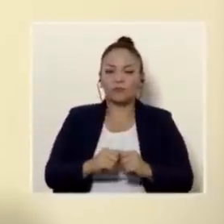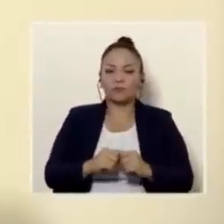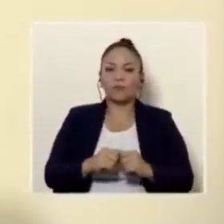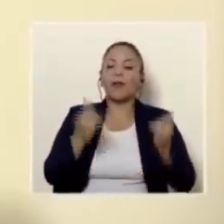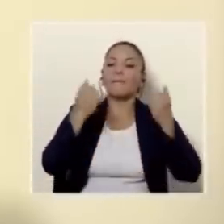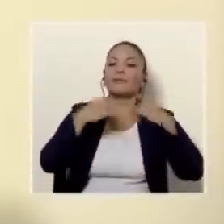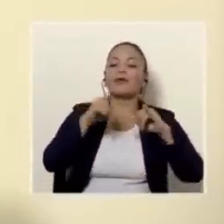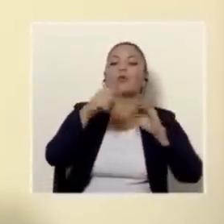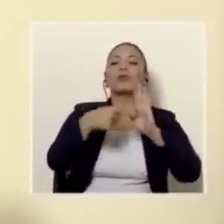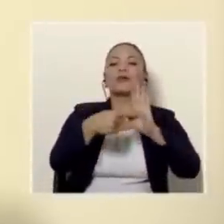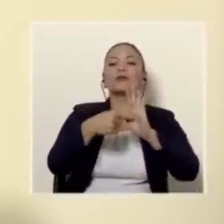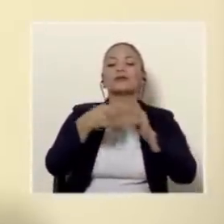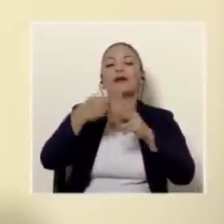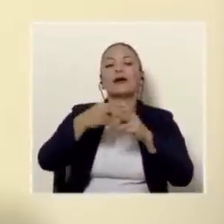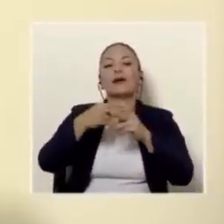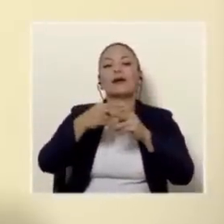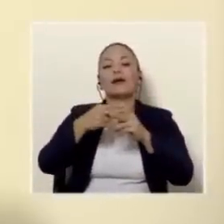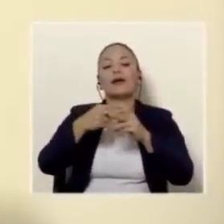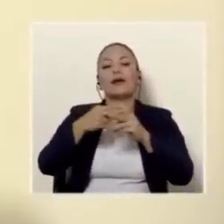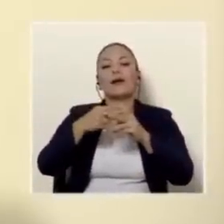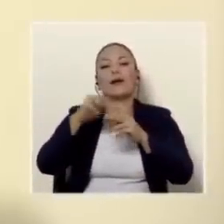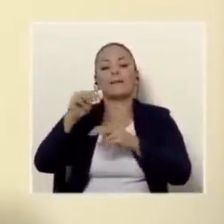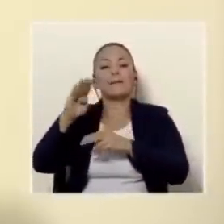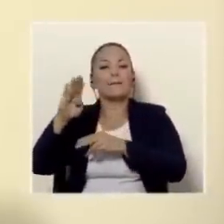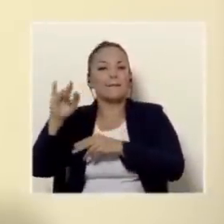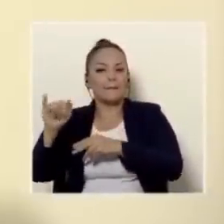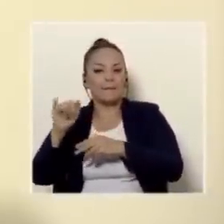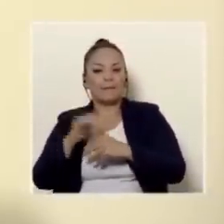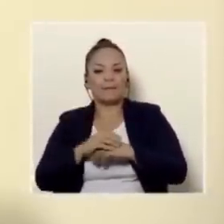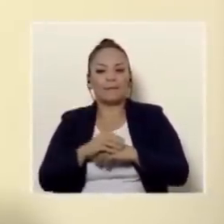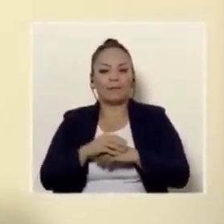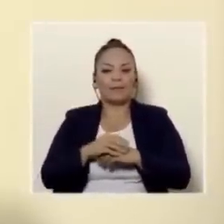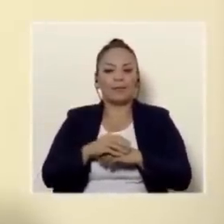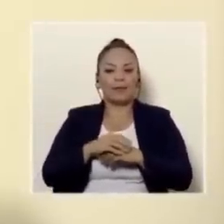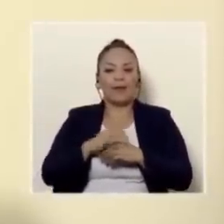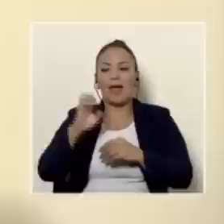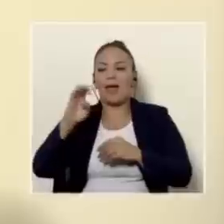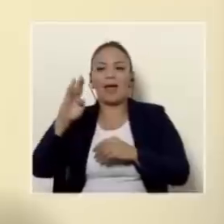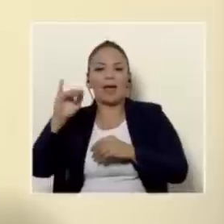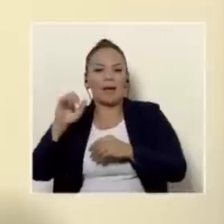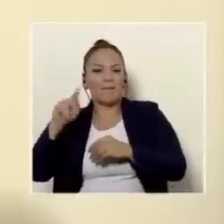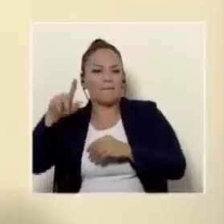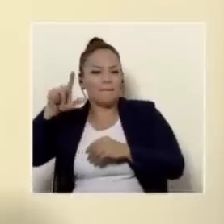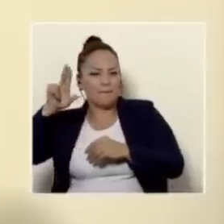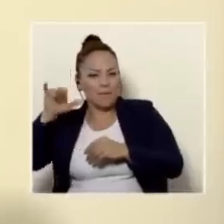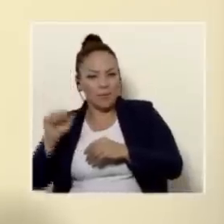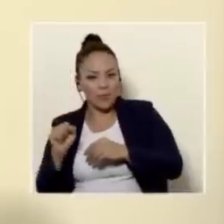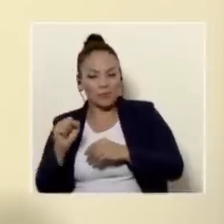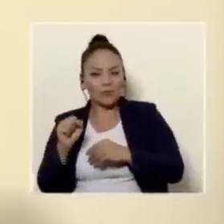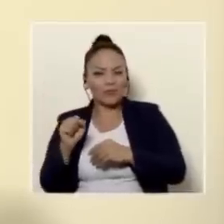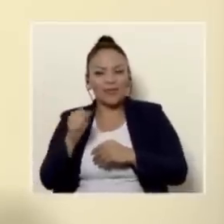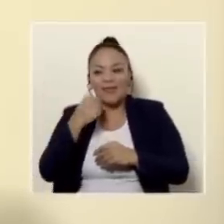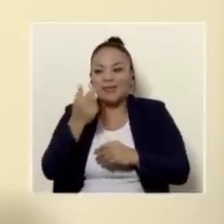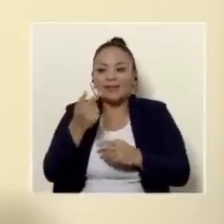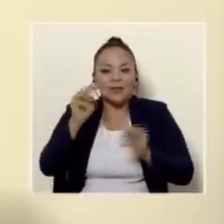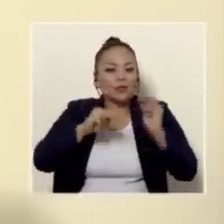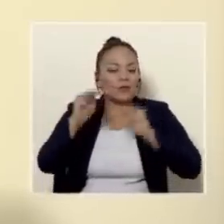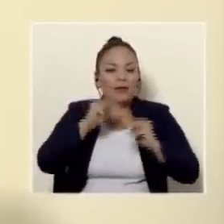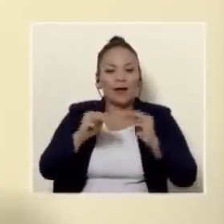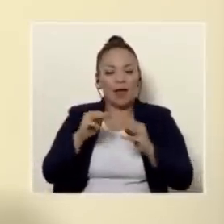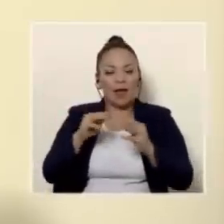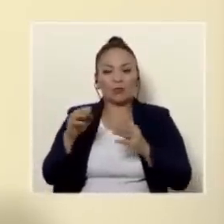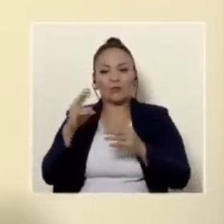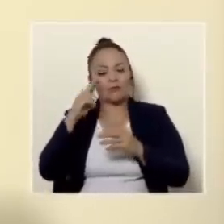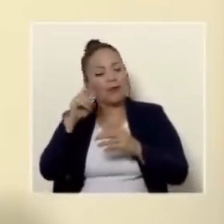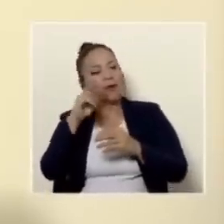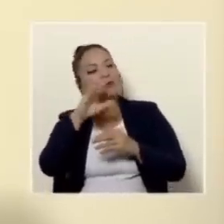un indicador que se llama EMBI más MB Plus dice que los mercados están viendo a Costa